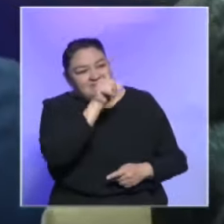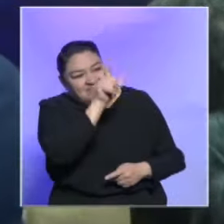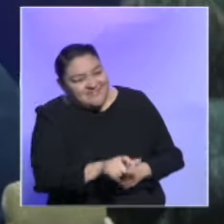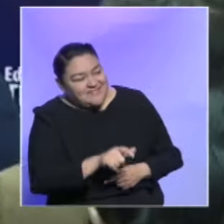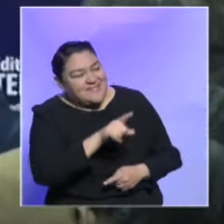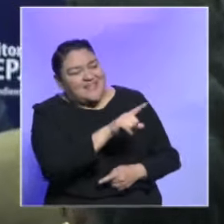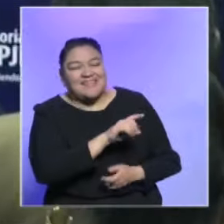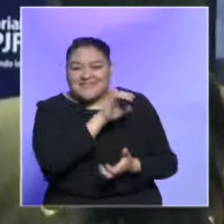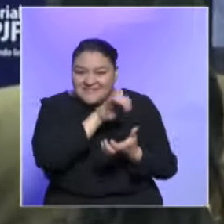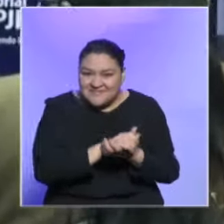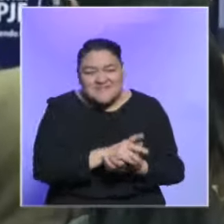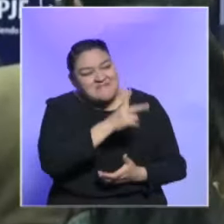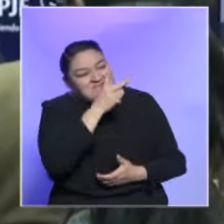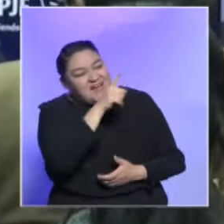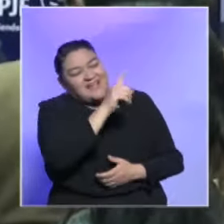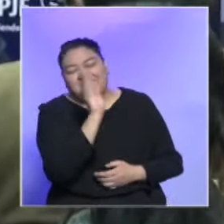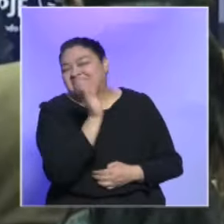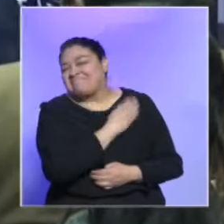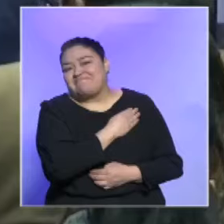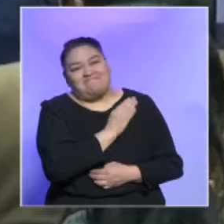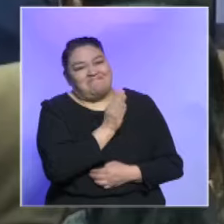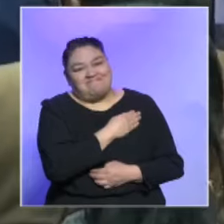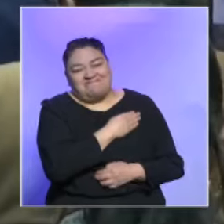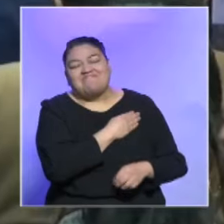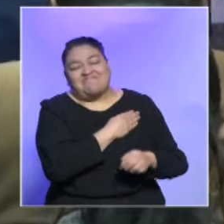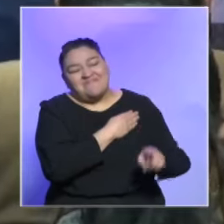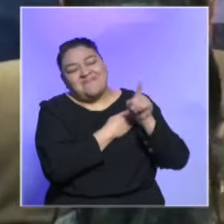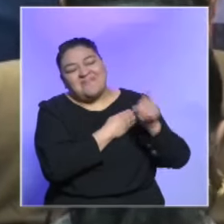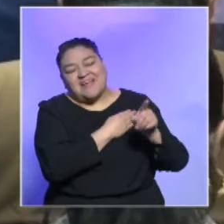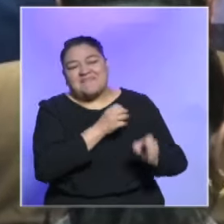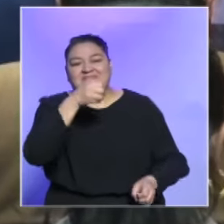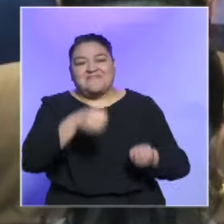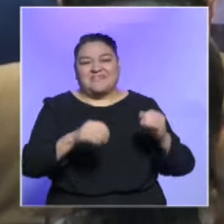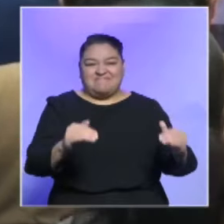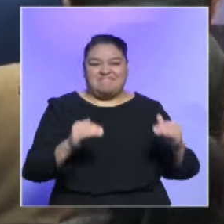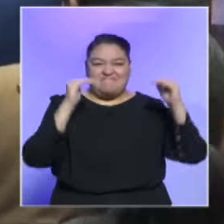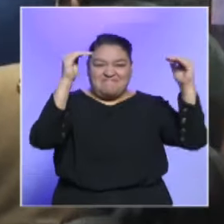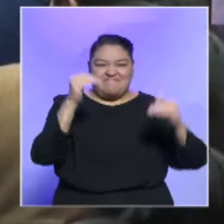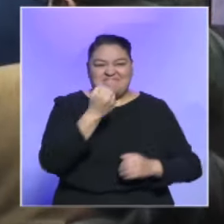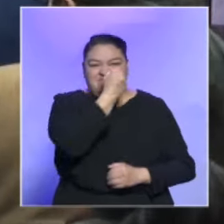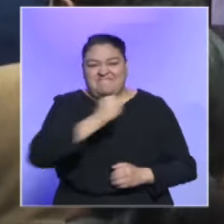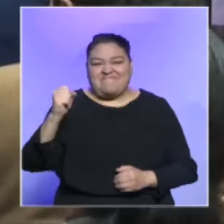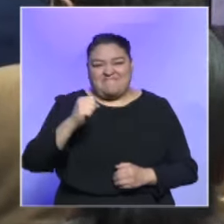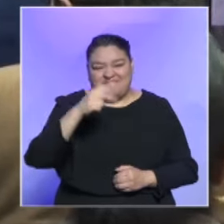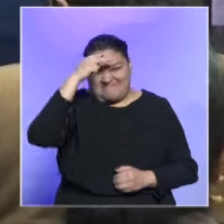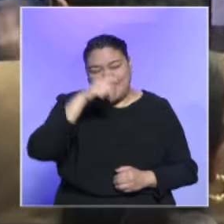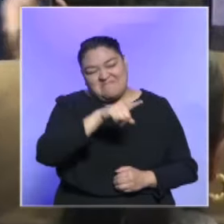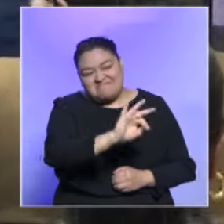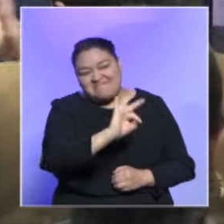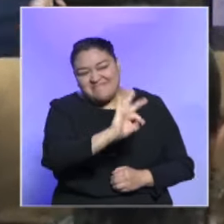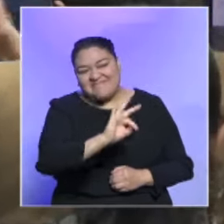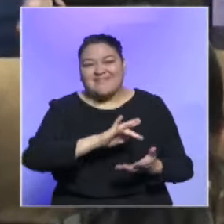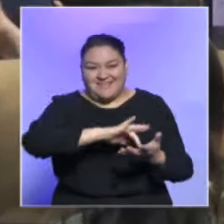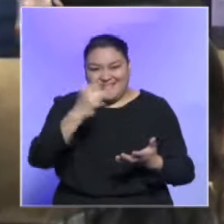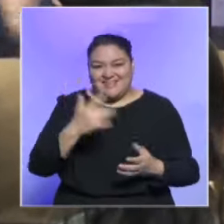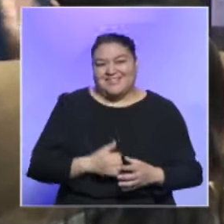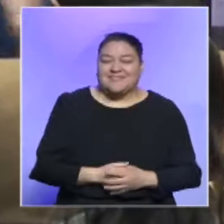como esposo y papá tienen una gran persona y uno de los mejores magistrados electorales de México. Muchas gracias.